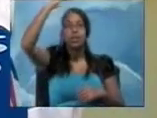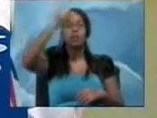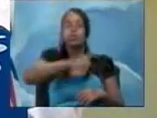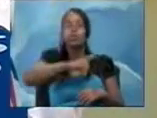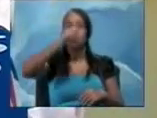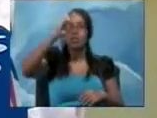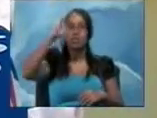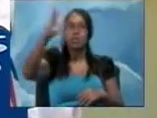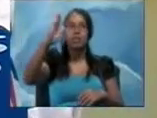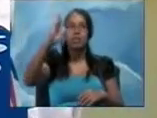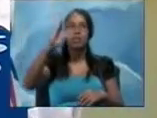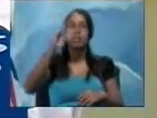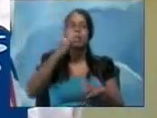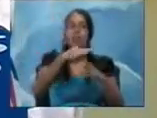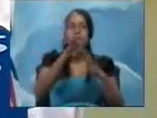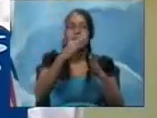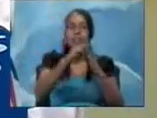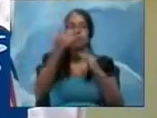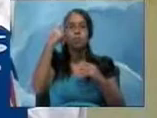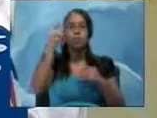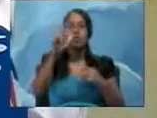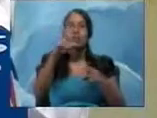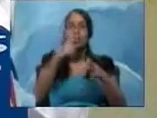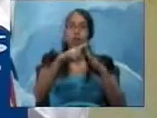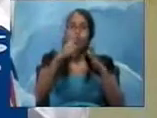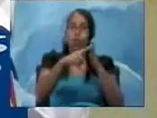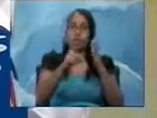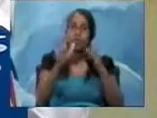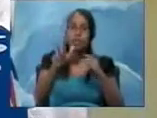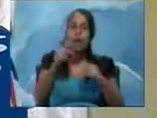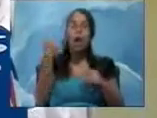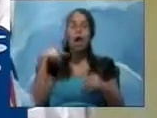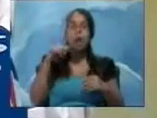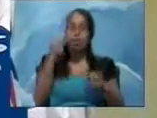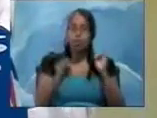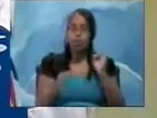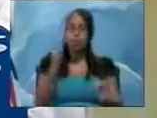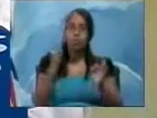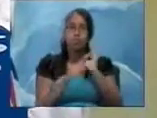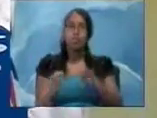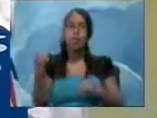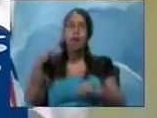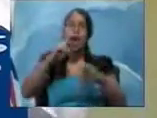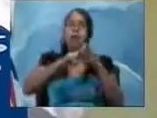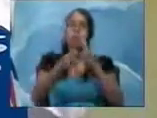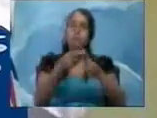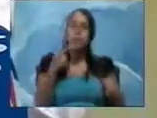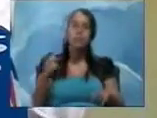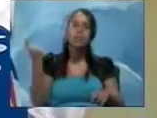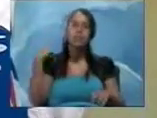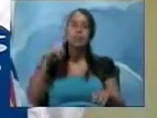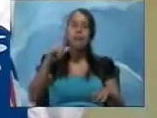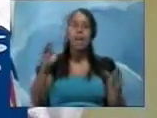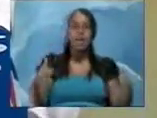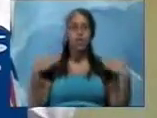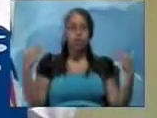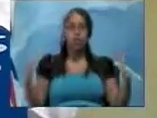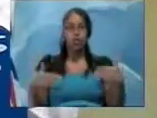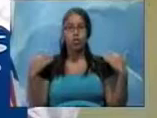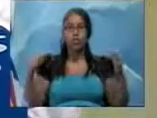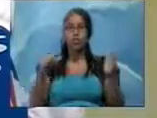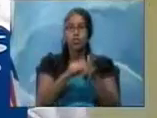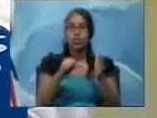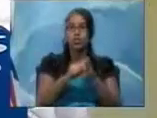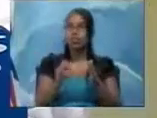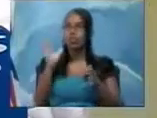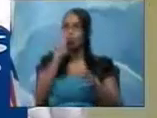se se caracteriza por tres cosas hay justicia hay paz y hay gozo donde no